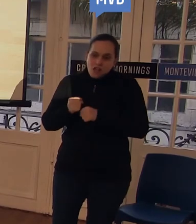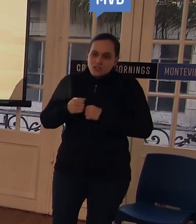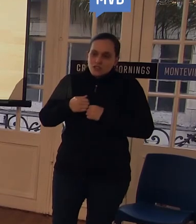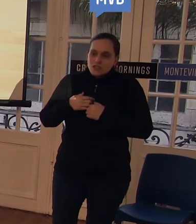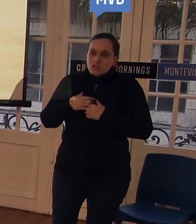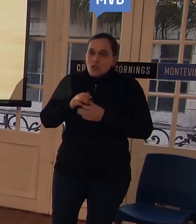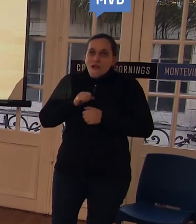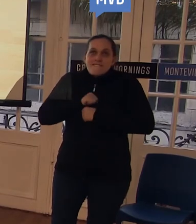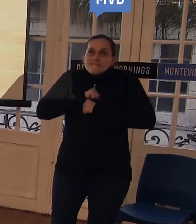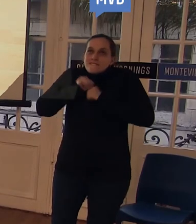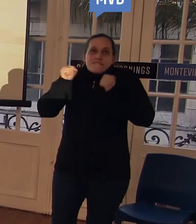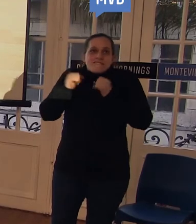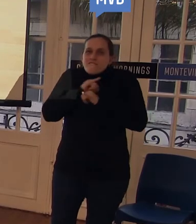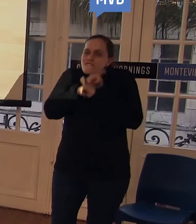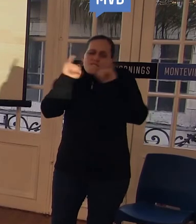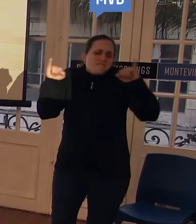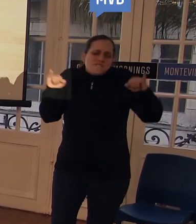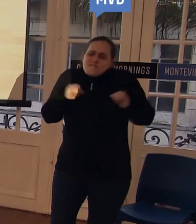momento más feliz.